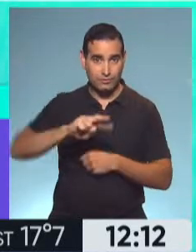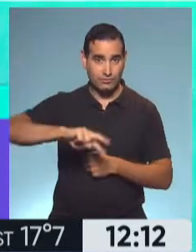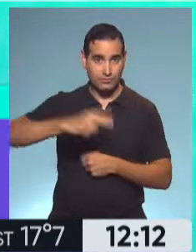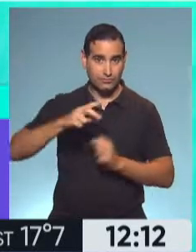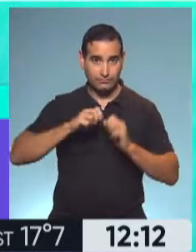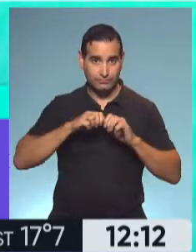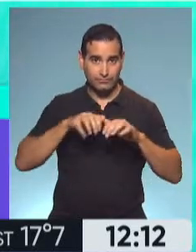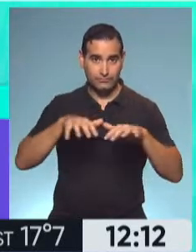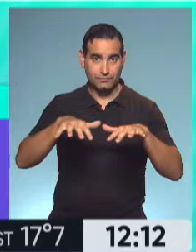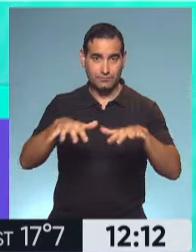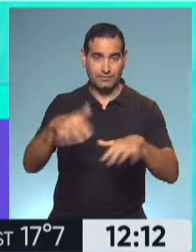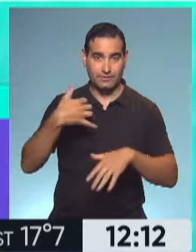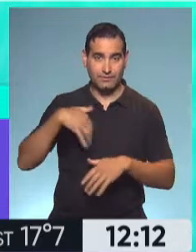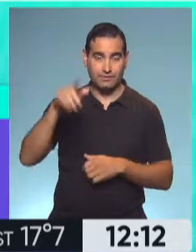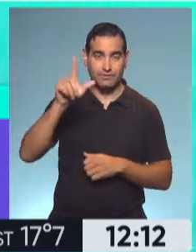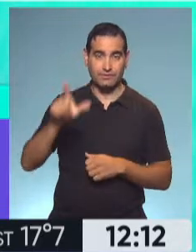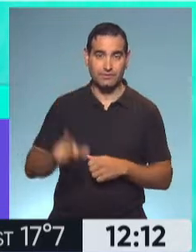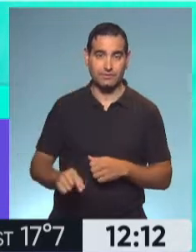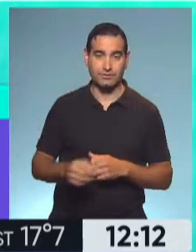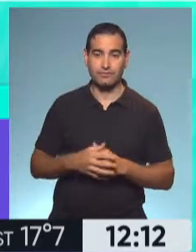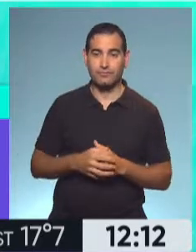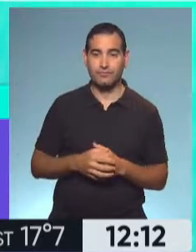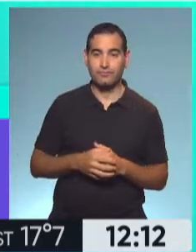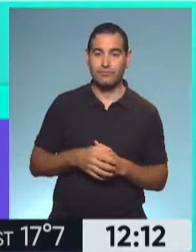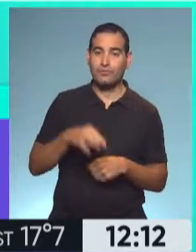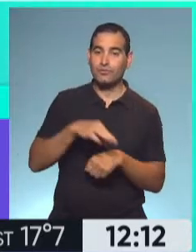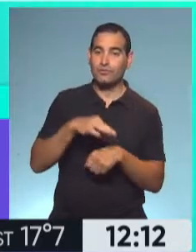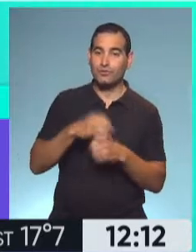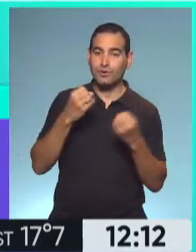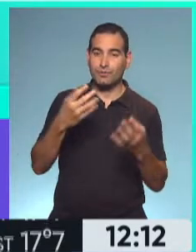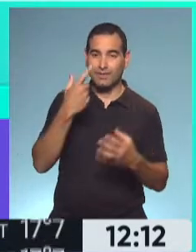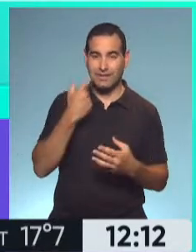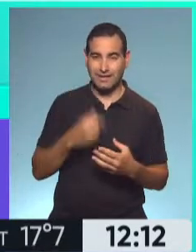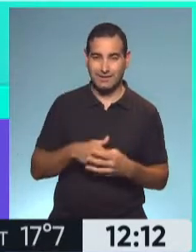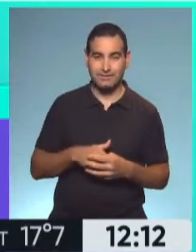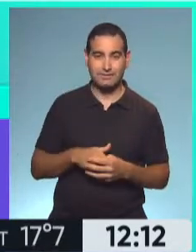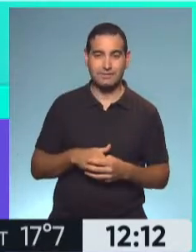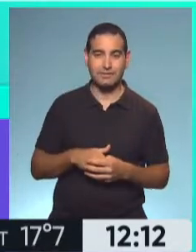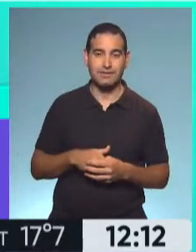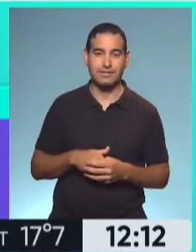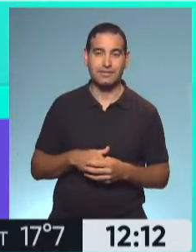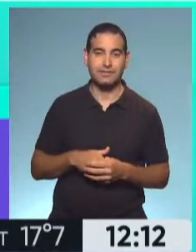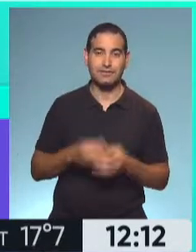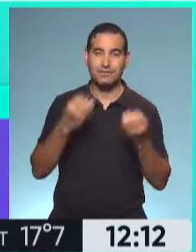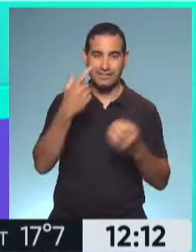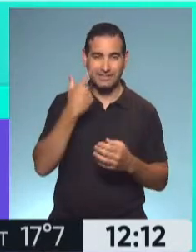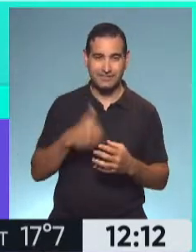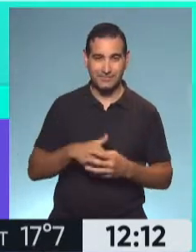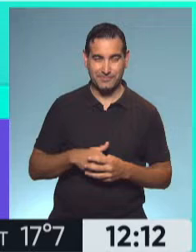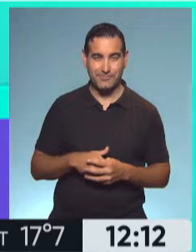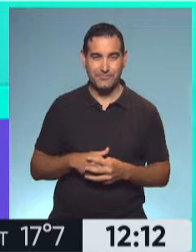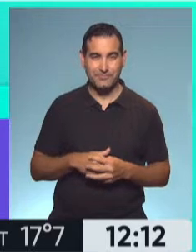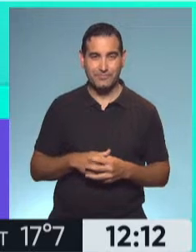ola aquí en la República Argentina. Doctora, buen mediodía, ¿cómo le va? Hola, buenos días, ¿cómo están? Bueno, en